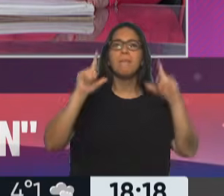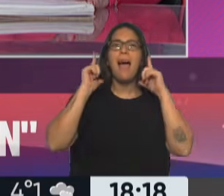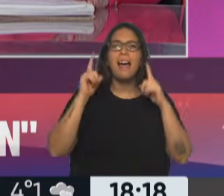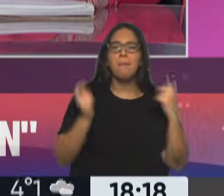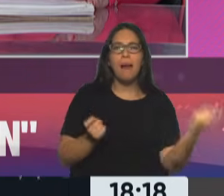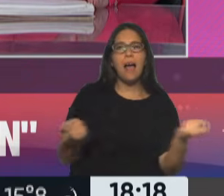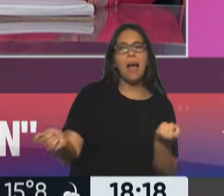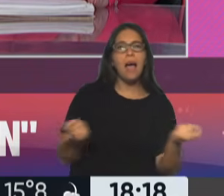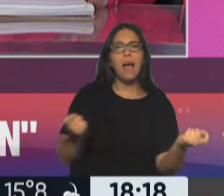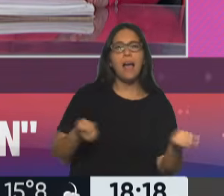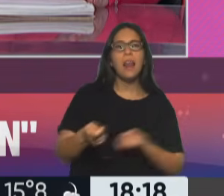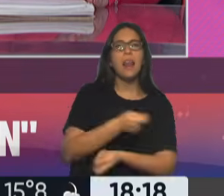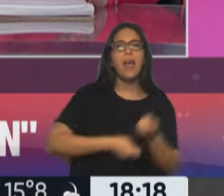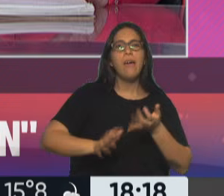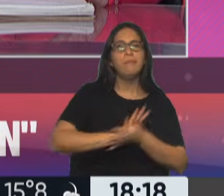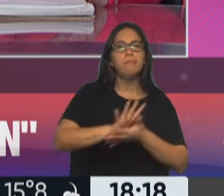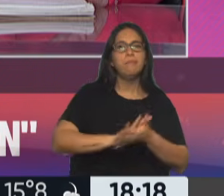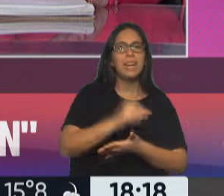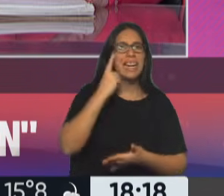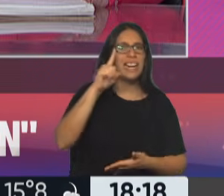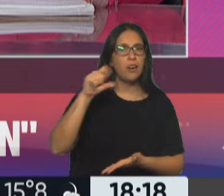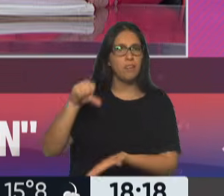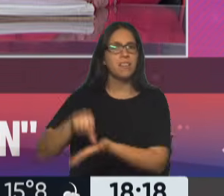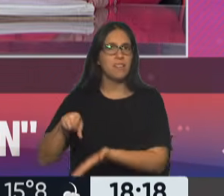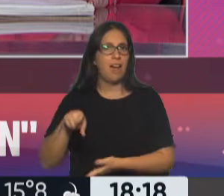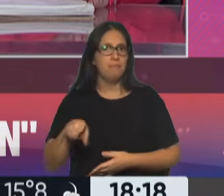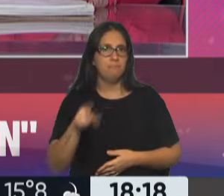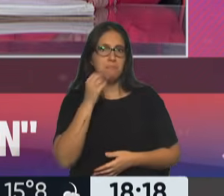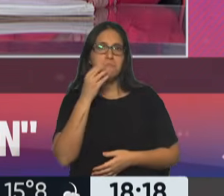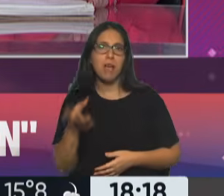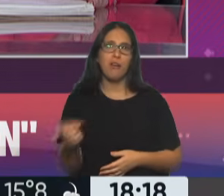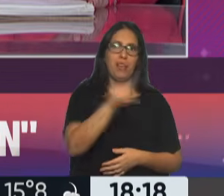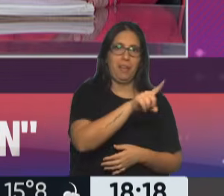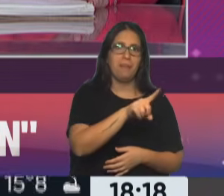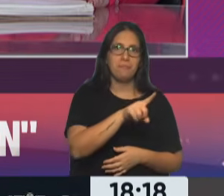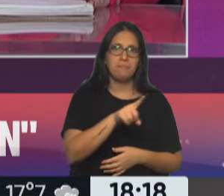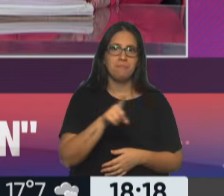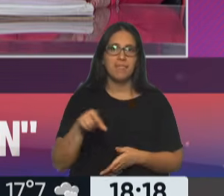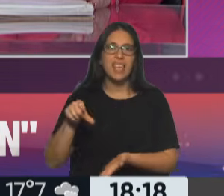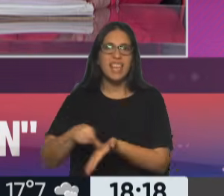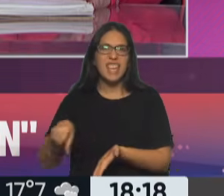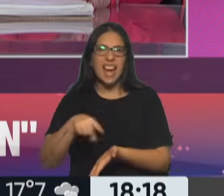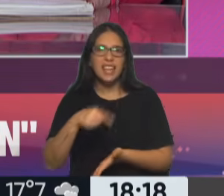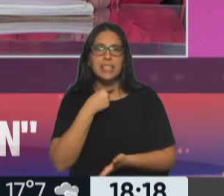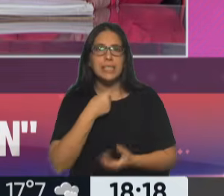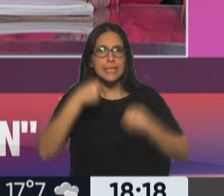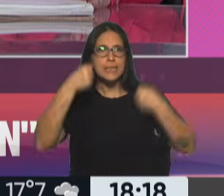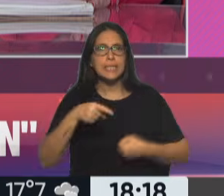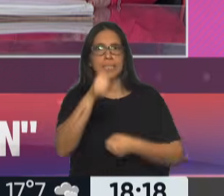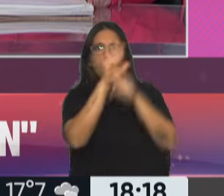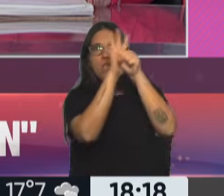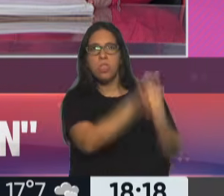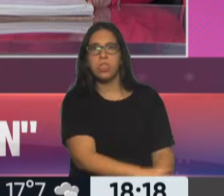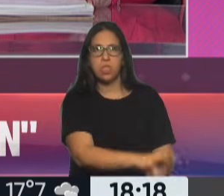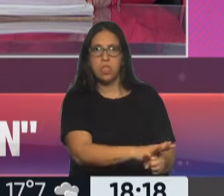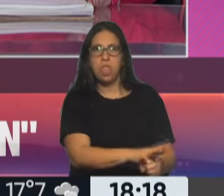las negociaciones? Yo creo que Irán está un poco mejor posicionado. De hecho, a esta altura creo que Irán quiere humillar de alguna manera a Estados Unidos, ¿no?